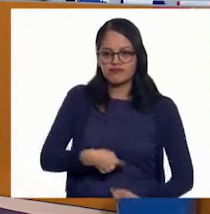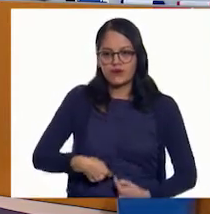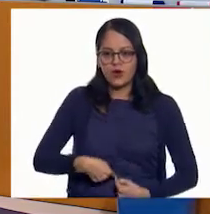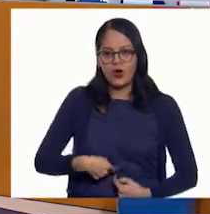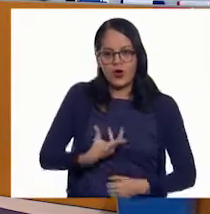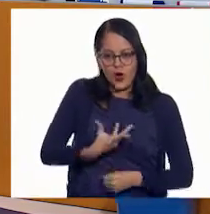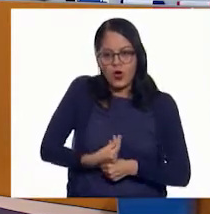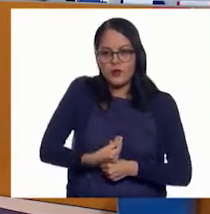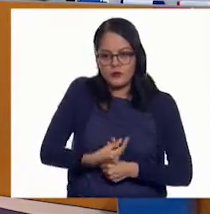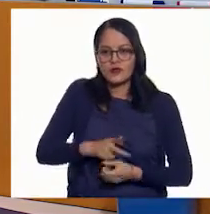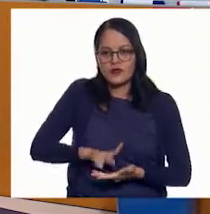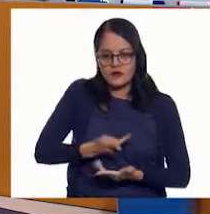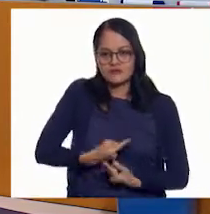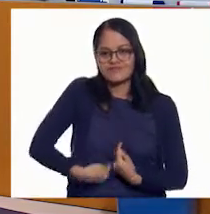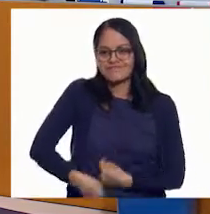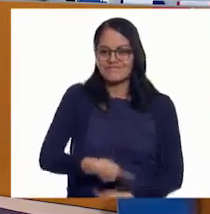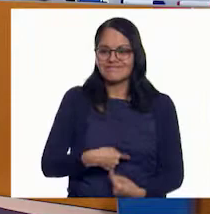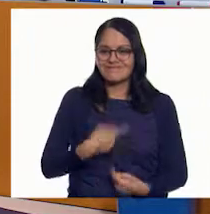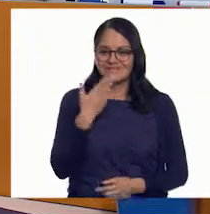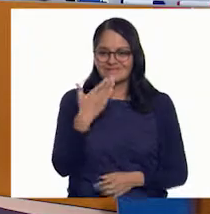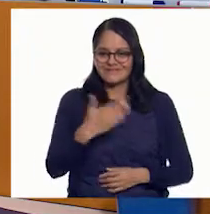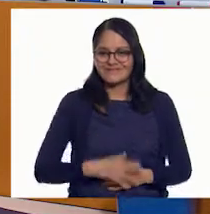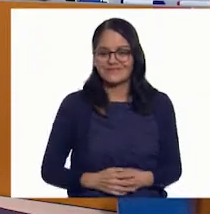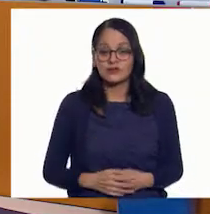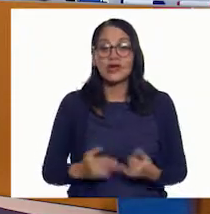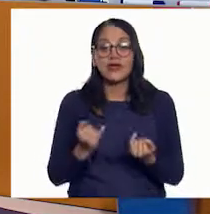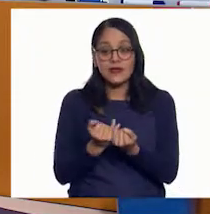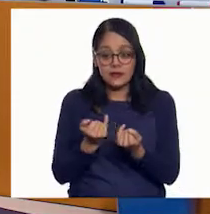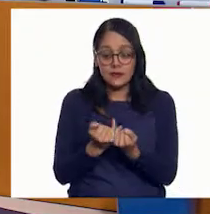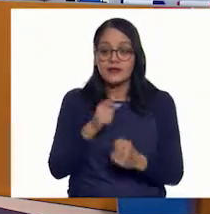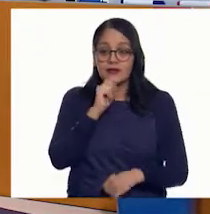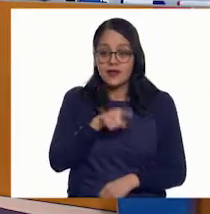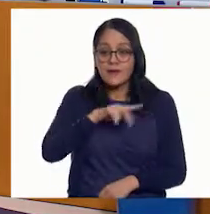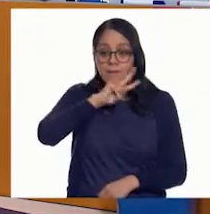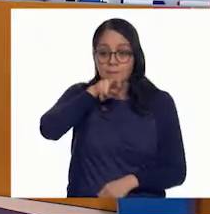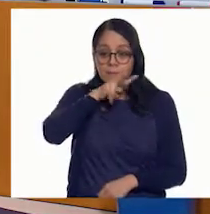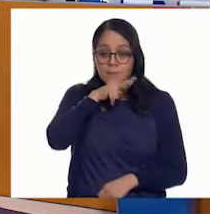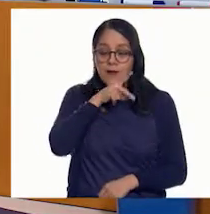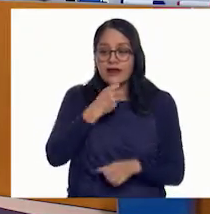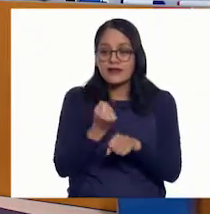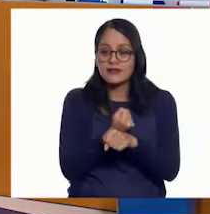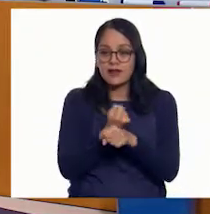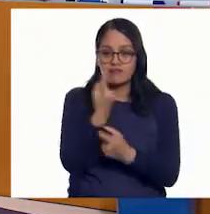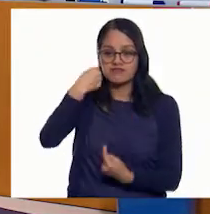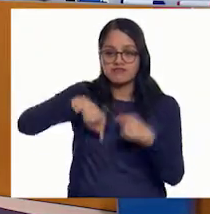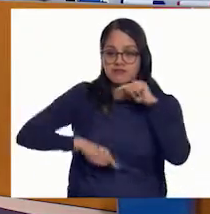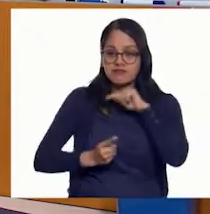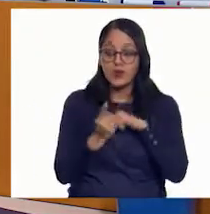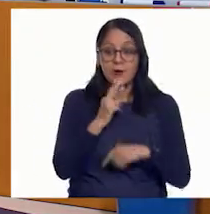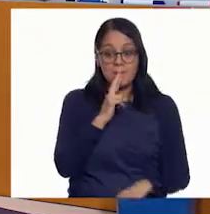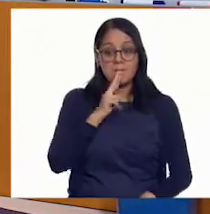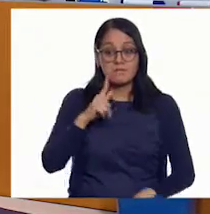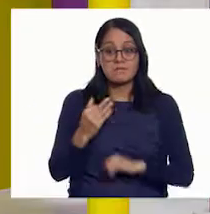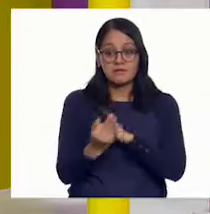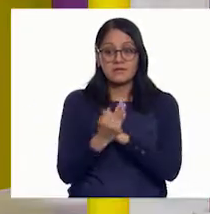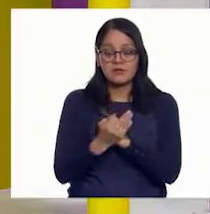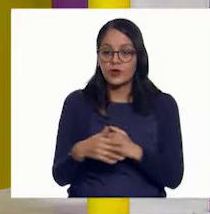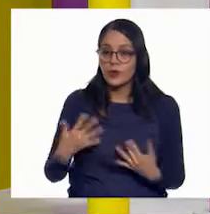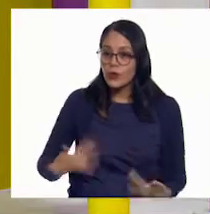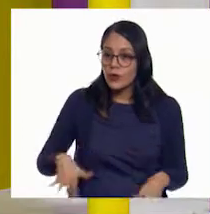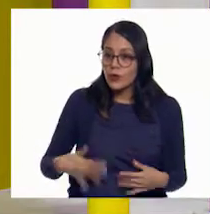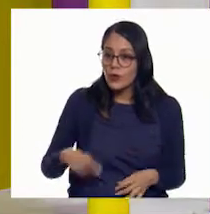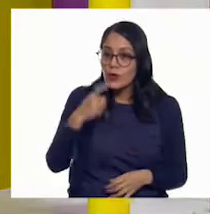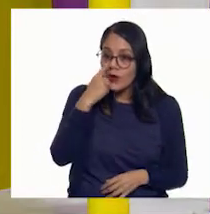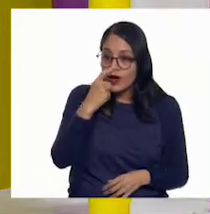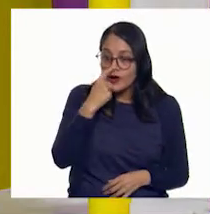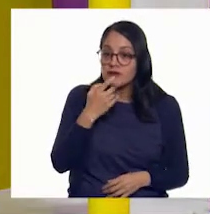todo. Además, mejora la circulación de la sangre. Oh, o sea, el ajo tiene un montón de